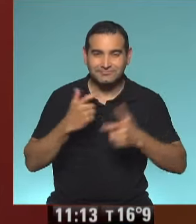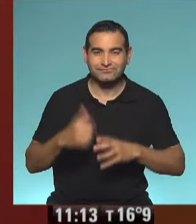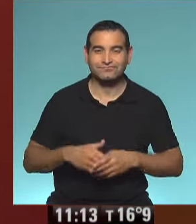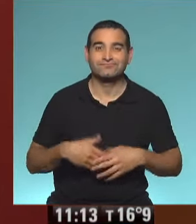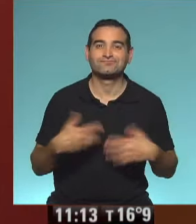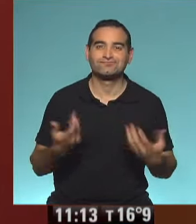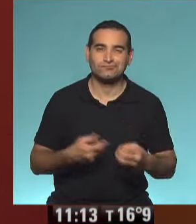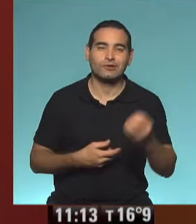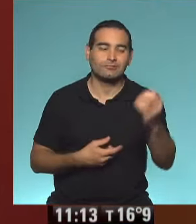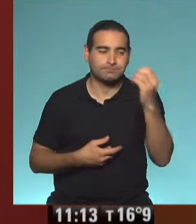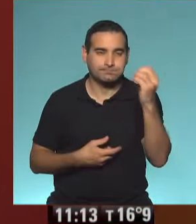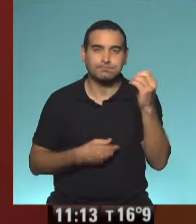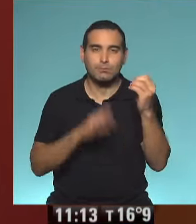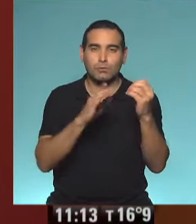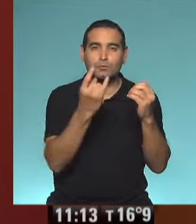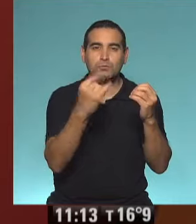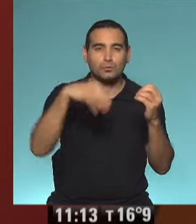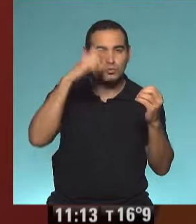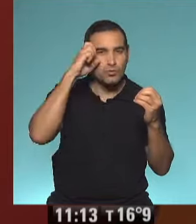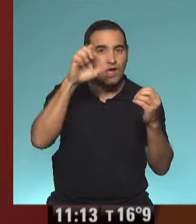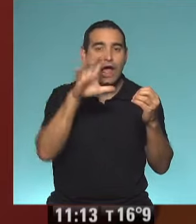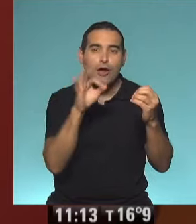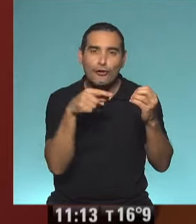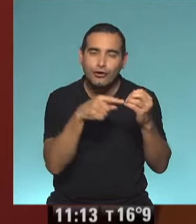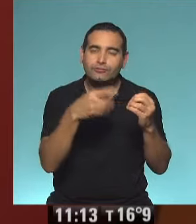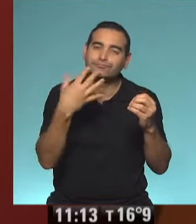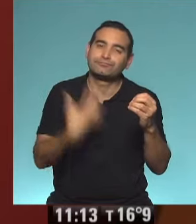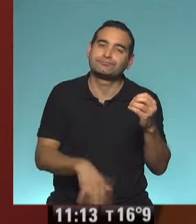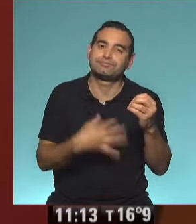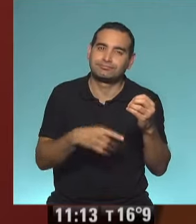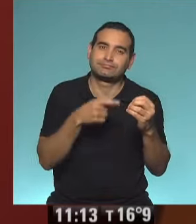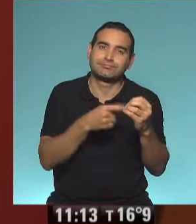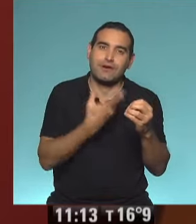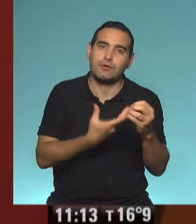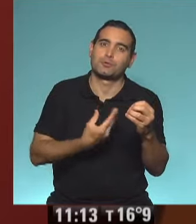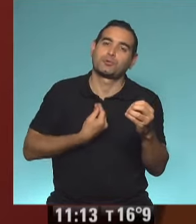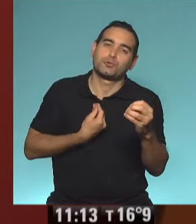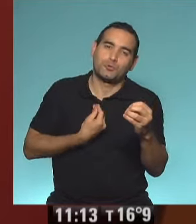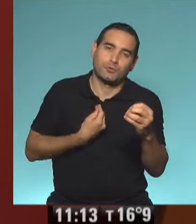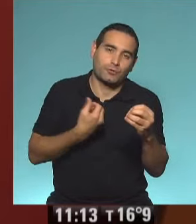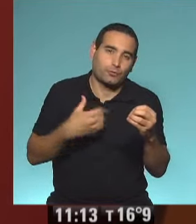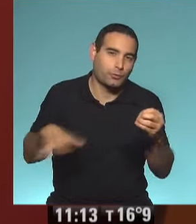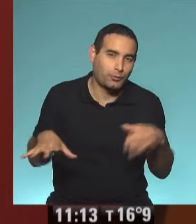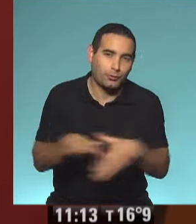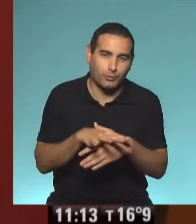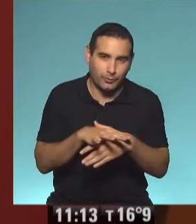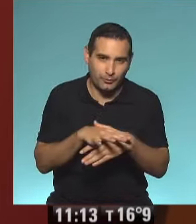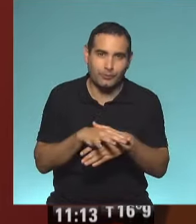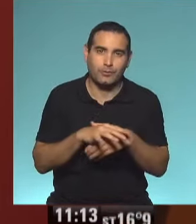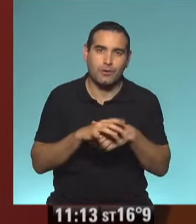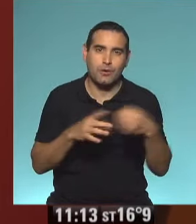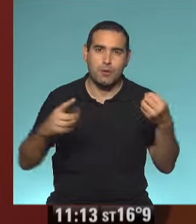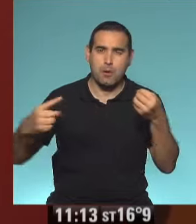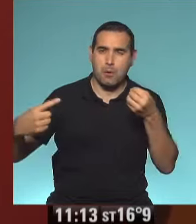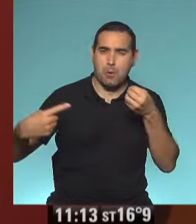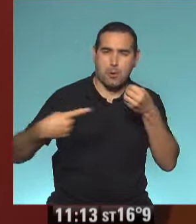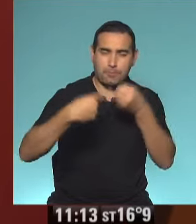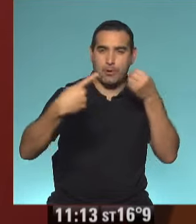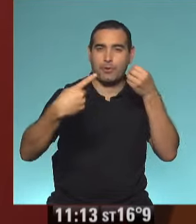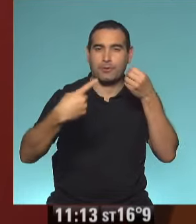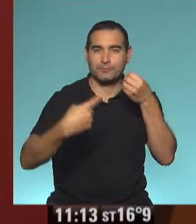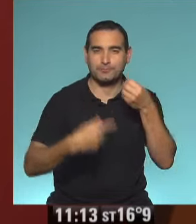Un buñuelo. Un bendito y providencial buñuelo se interpuso entre la bala